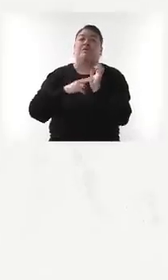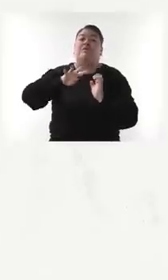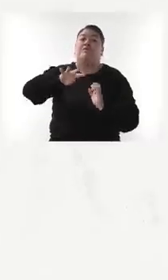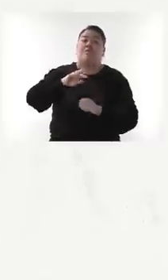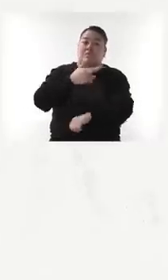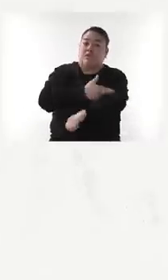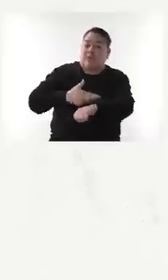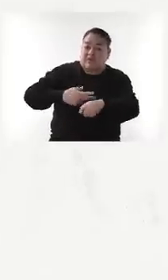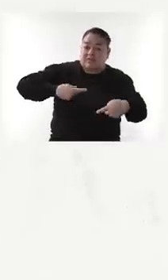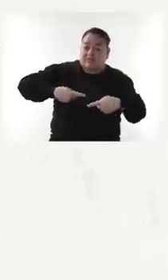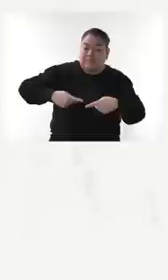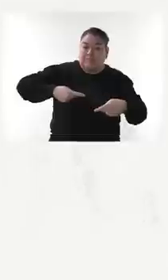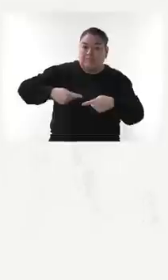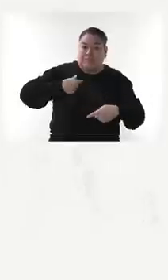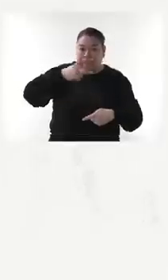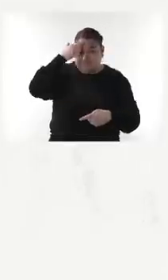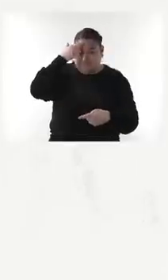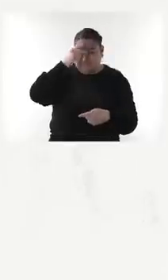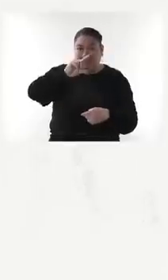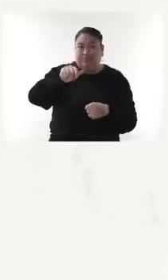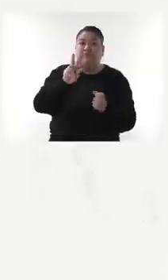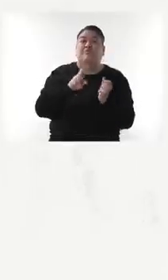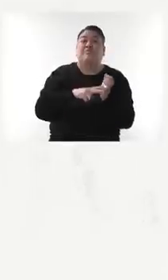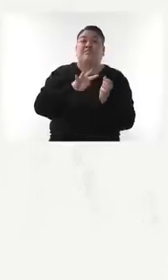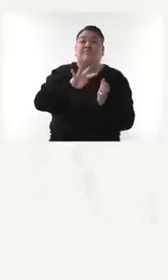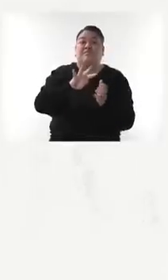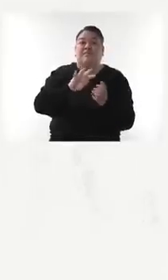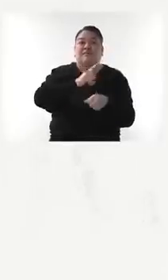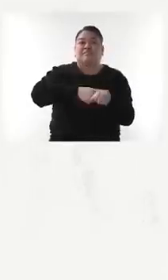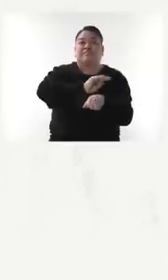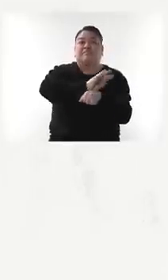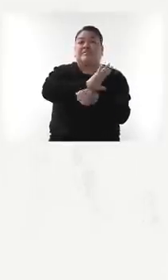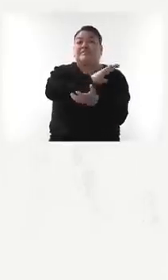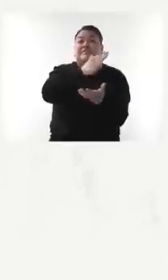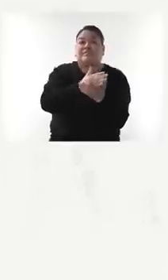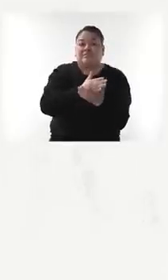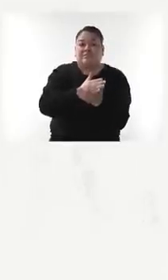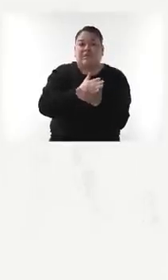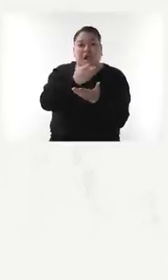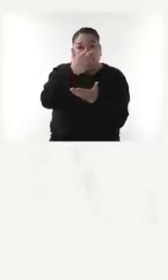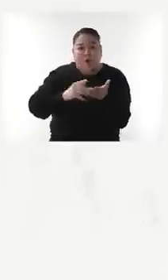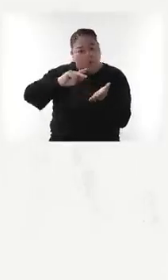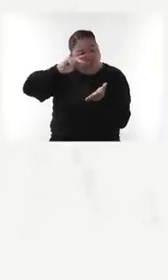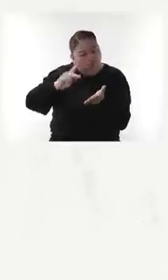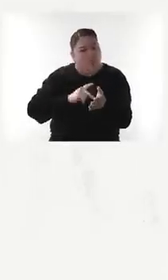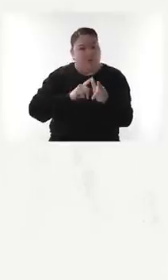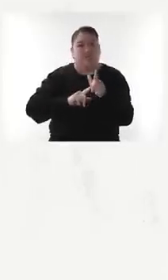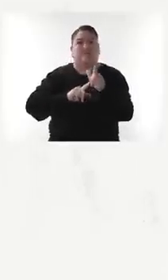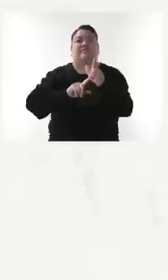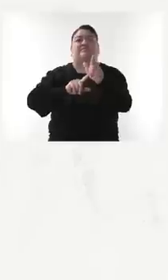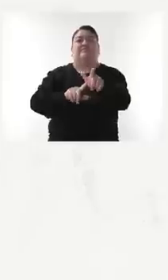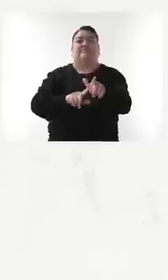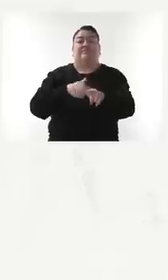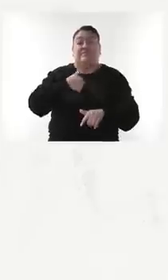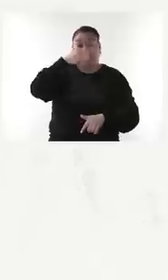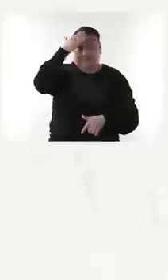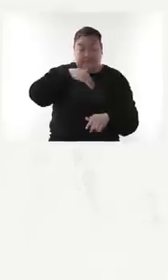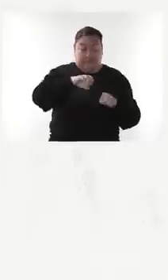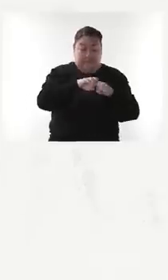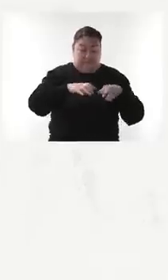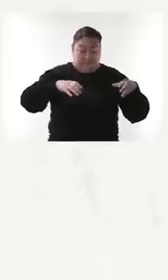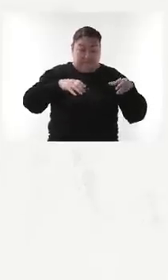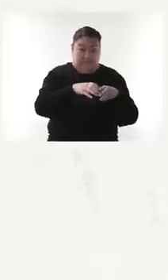escalera que se interrumpió por el COVID. Hoy la estamos reactivando. Hoy estamos hablando de 7